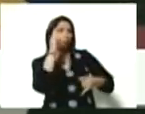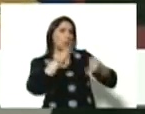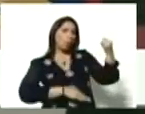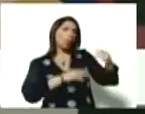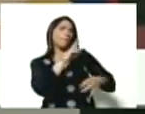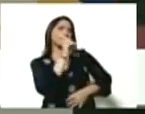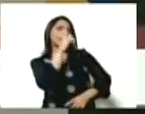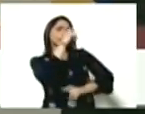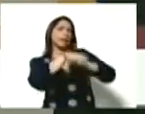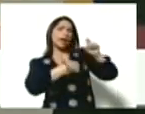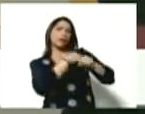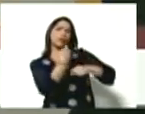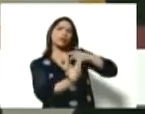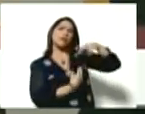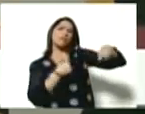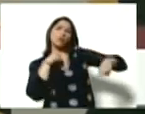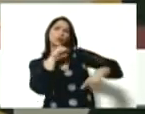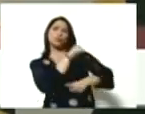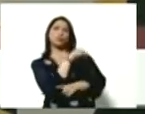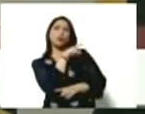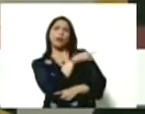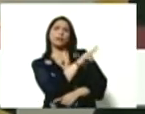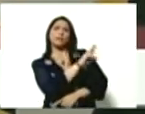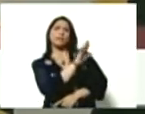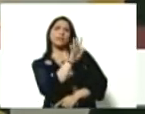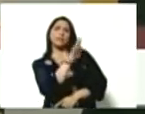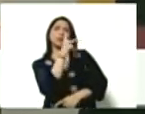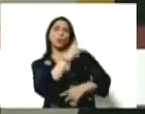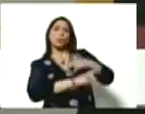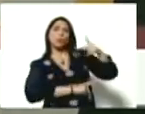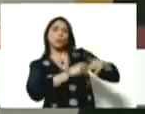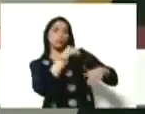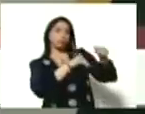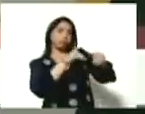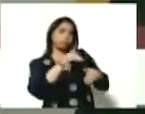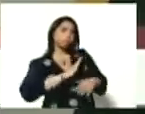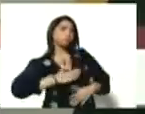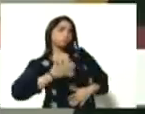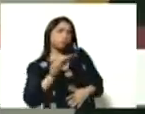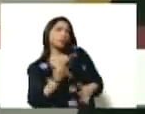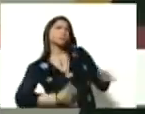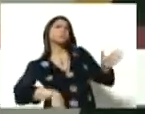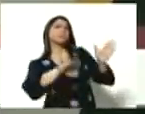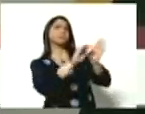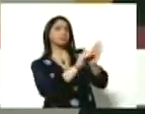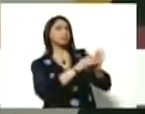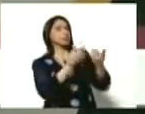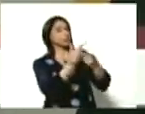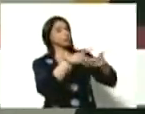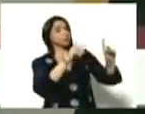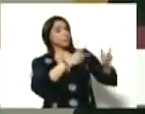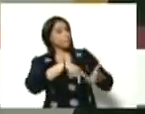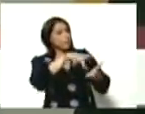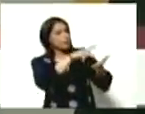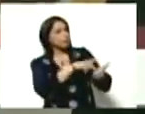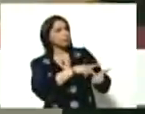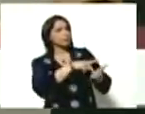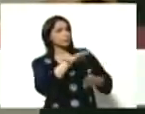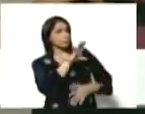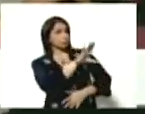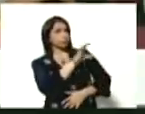20 años de revolución con este 25 procesos electorales, ¿se puede reafirmar la democracia participativa en el